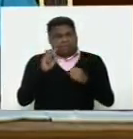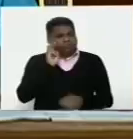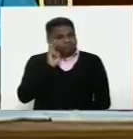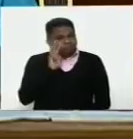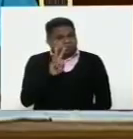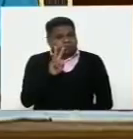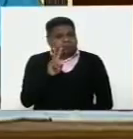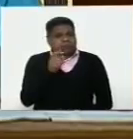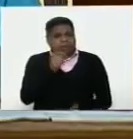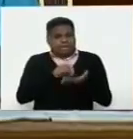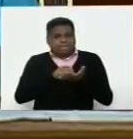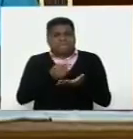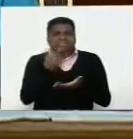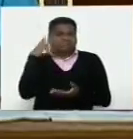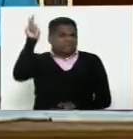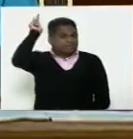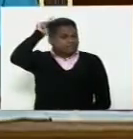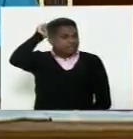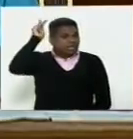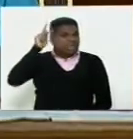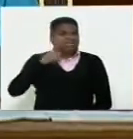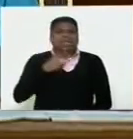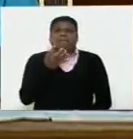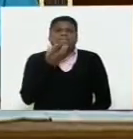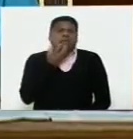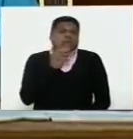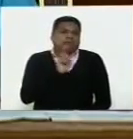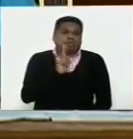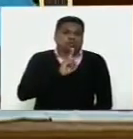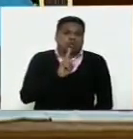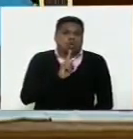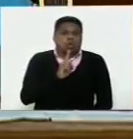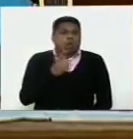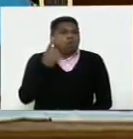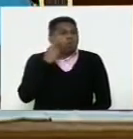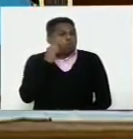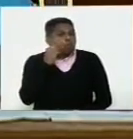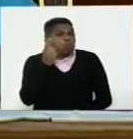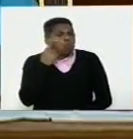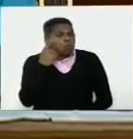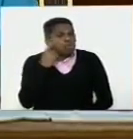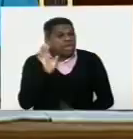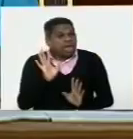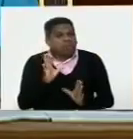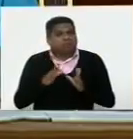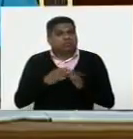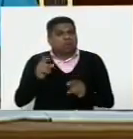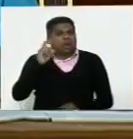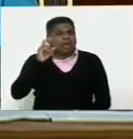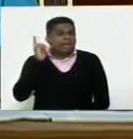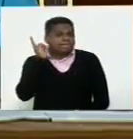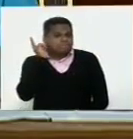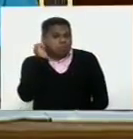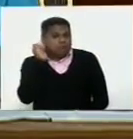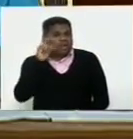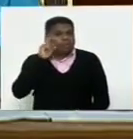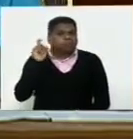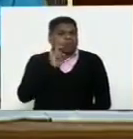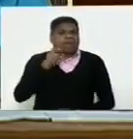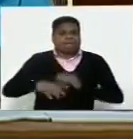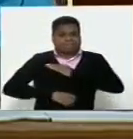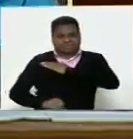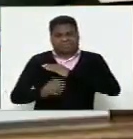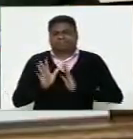preferente aplicación siempre que no pongan en riesgo la vida y salud de las mujeres gestantes y de los recién nacidos o recién nacidas. Es